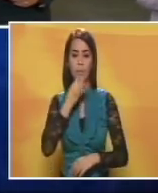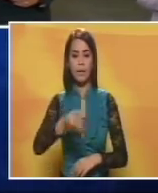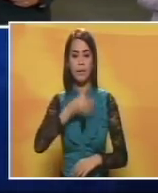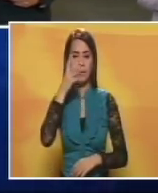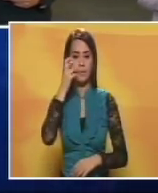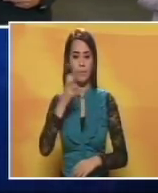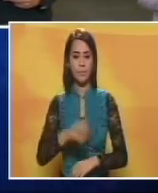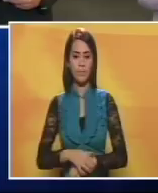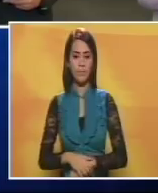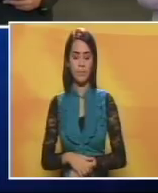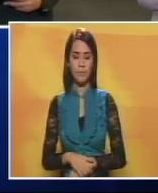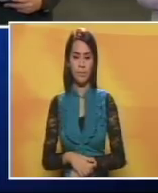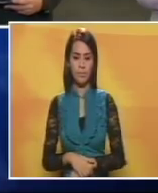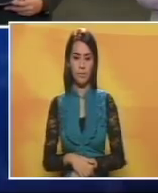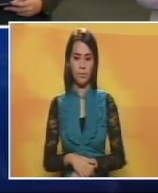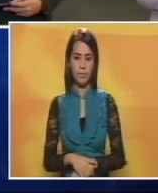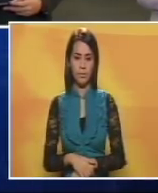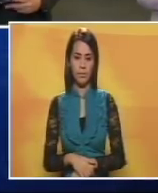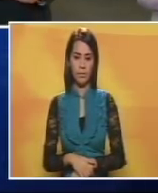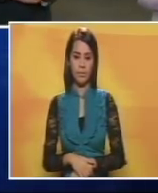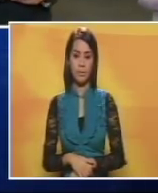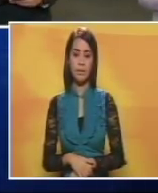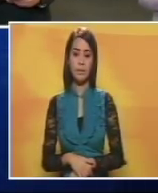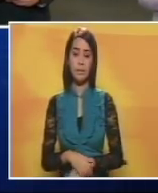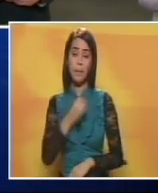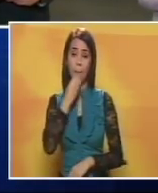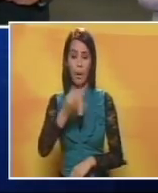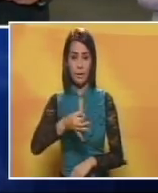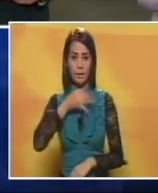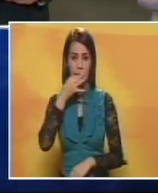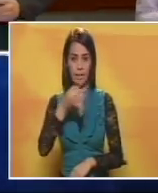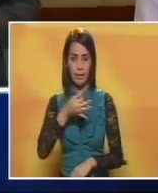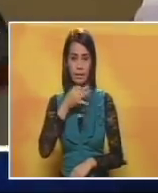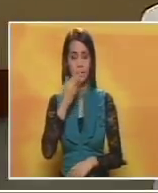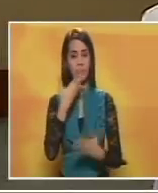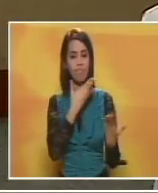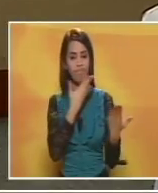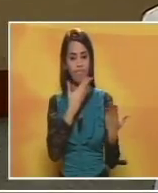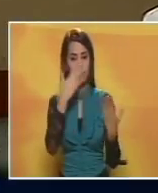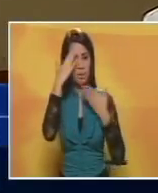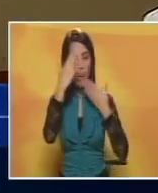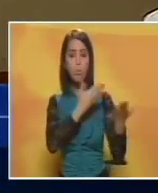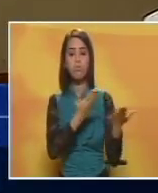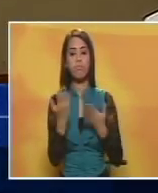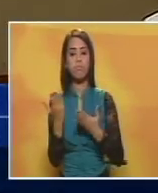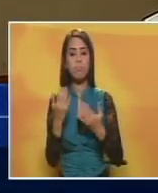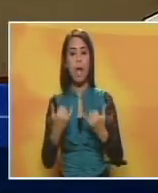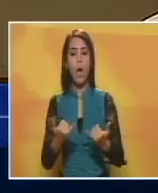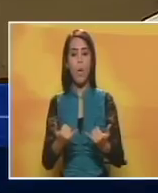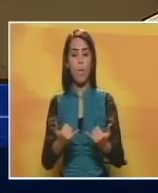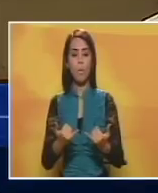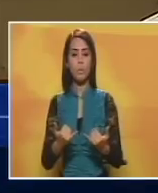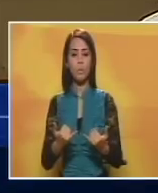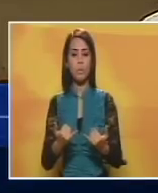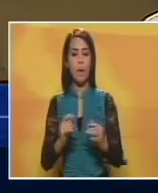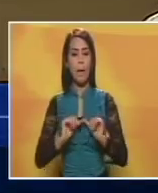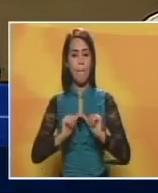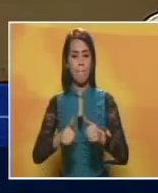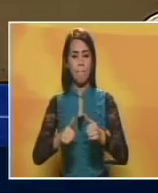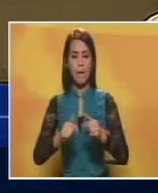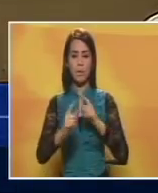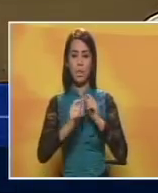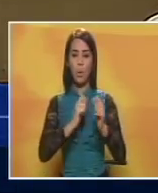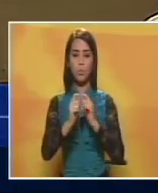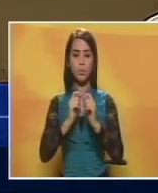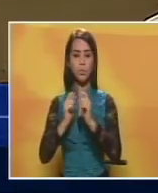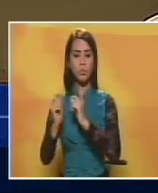escuchamos. Así es, Milagros. Buenas tardes, saludos a todos. Efectivamente, en este momento comienza una